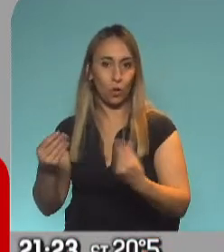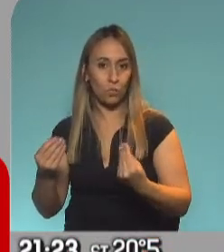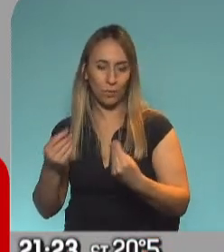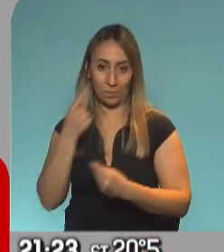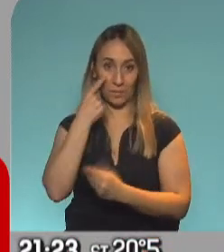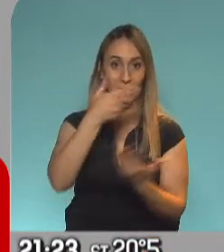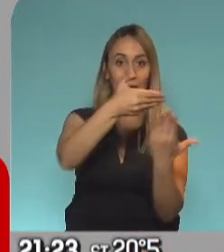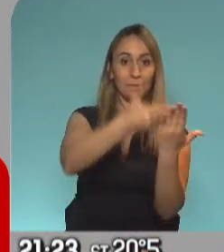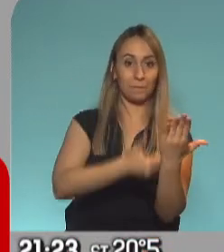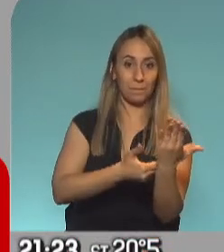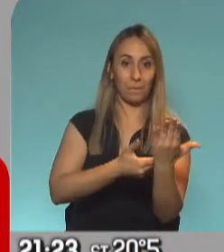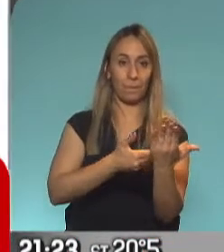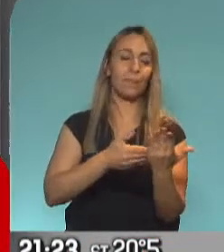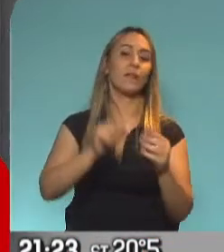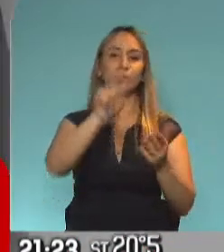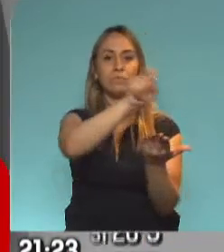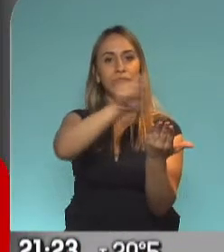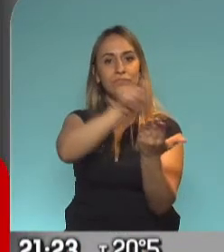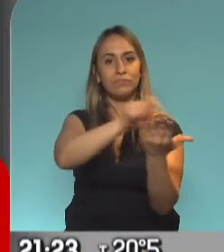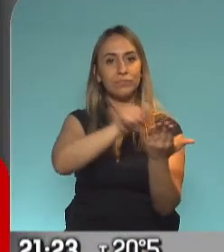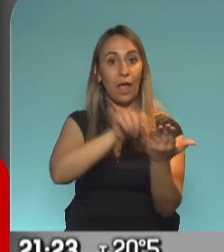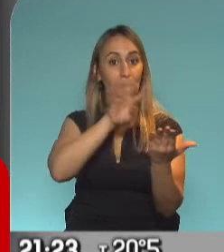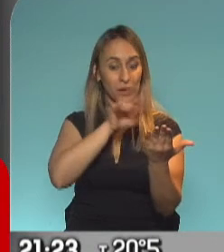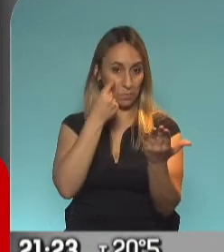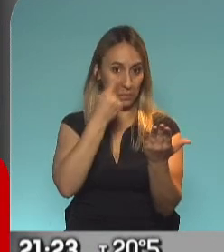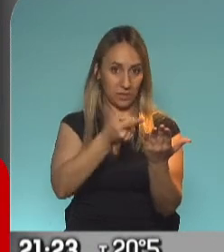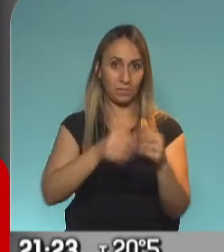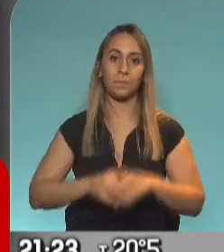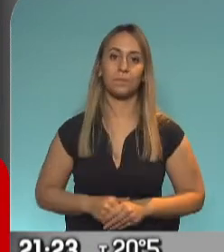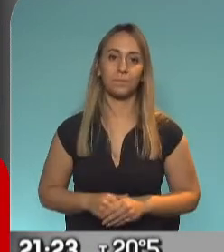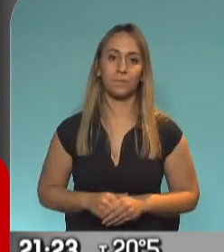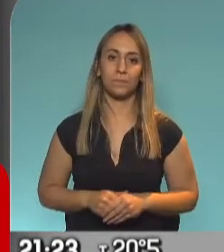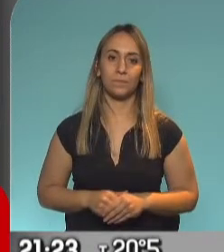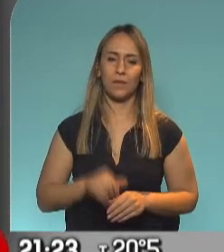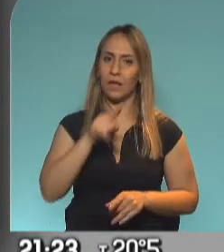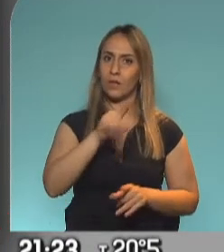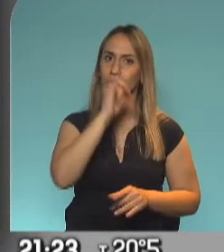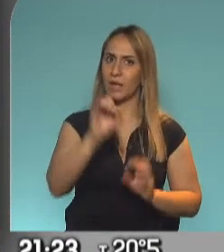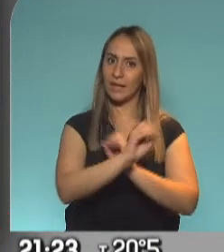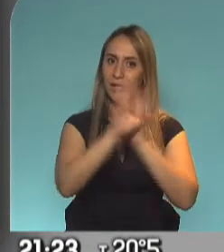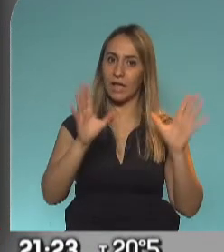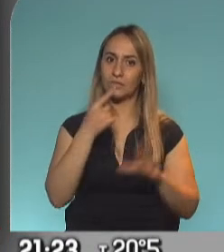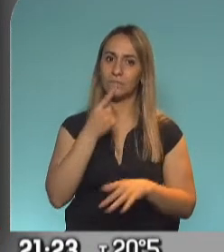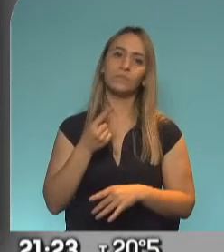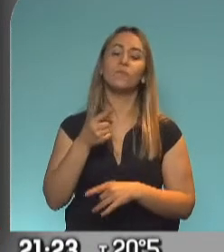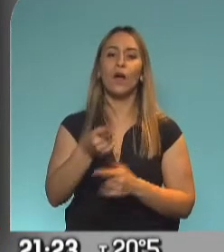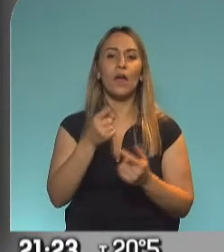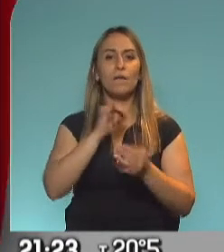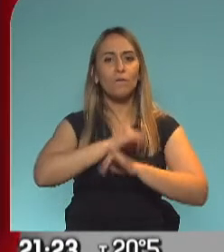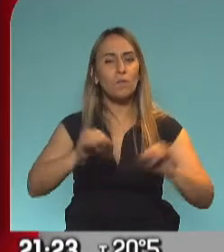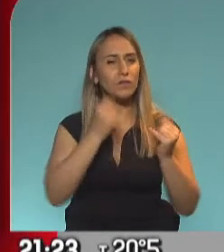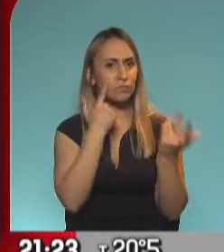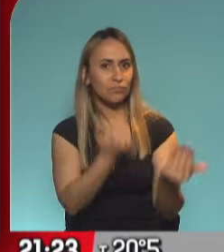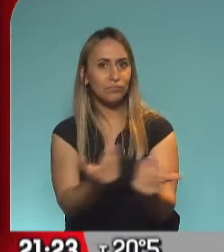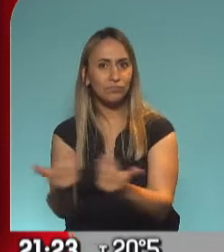a los resaltados de este documento que vamos a ver ahora. Ahí te cuenta claramente. Se realizaba recolección de información